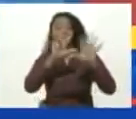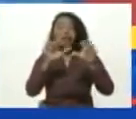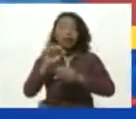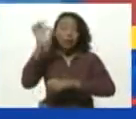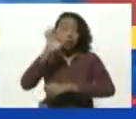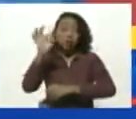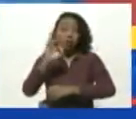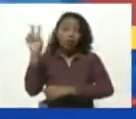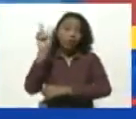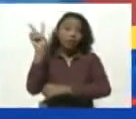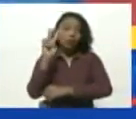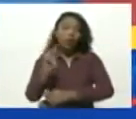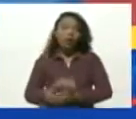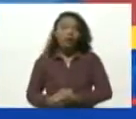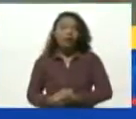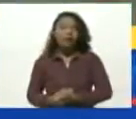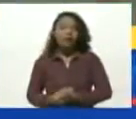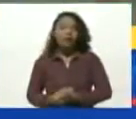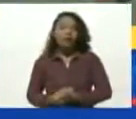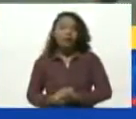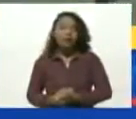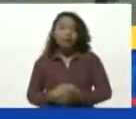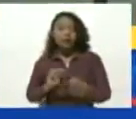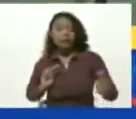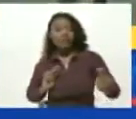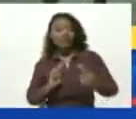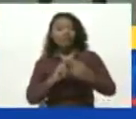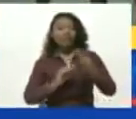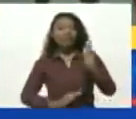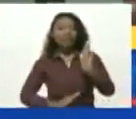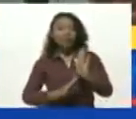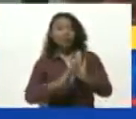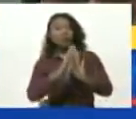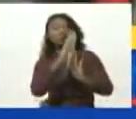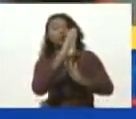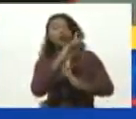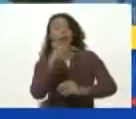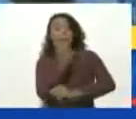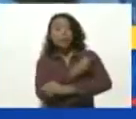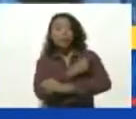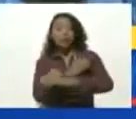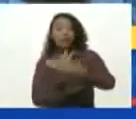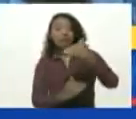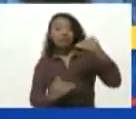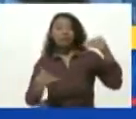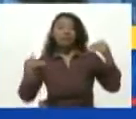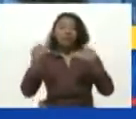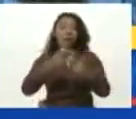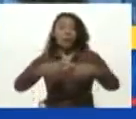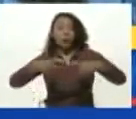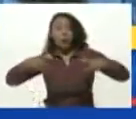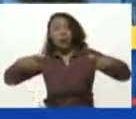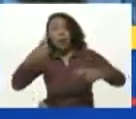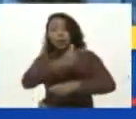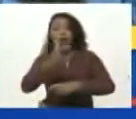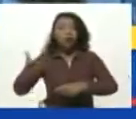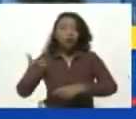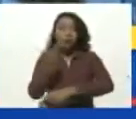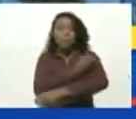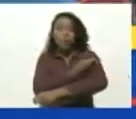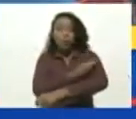de los venezolanos, y conseguir un alto nivel de inmunización o de inmunidad de rebaño, un alto